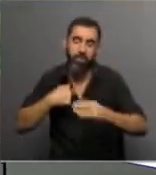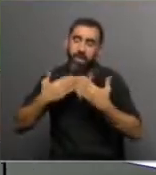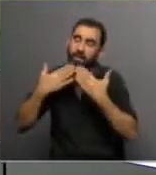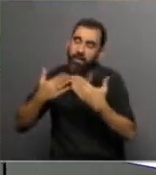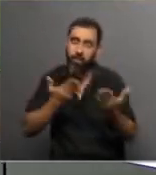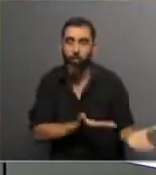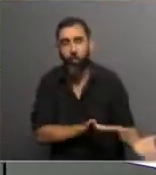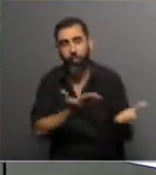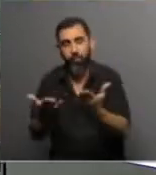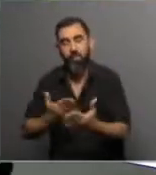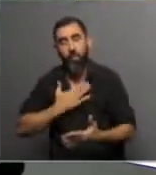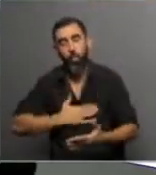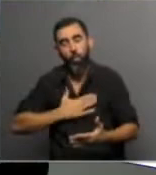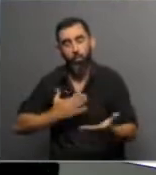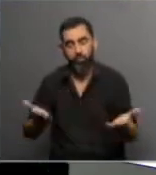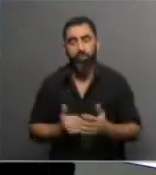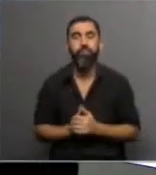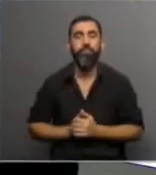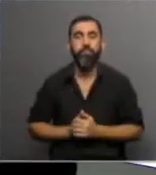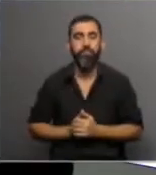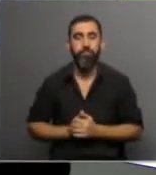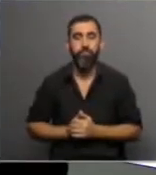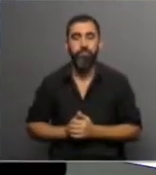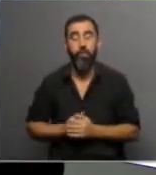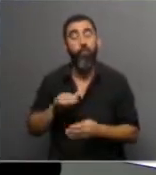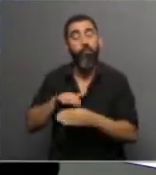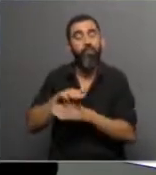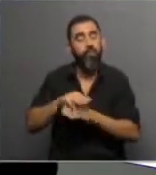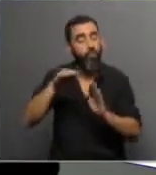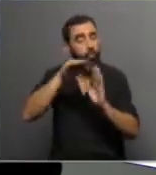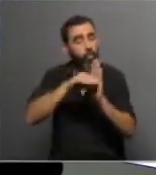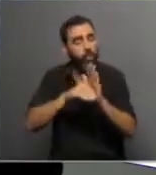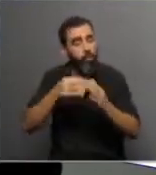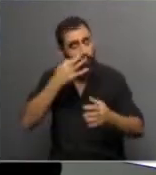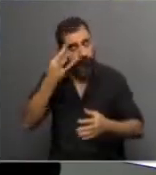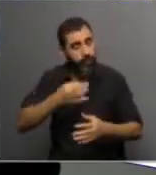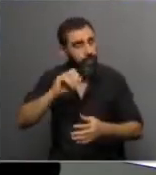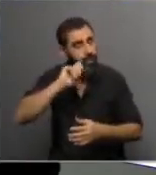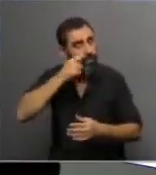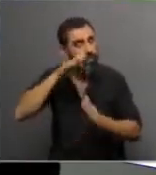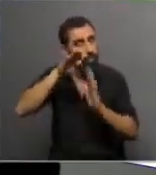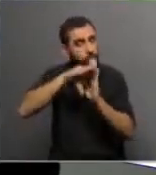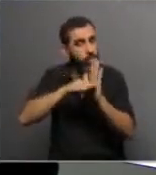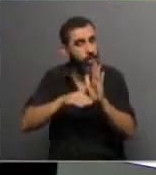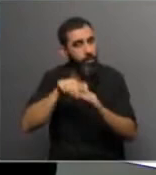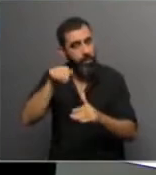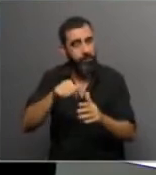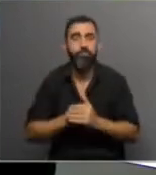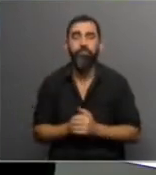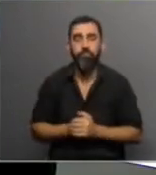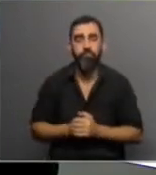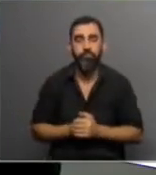a ustedes, un gusto estar con ustedes y la verdad que los felicito muchísimo, es un hito este